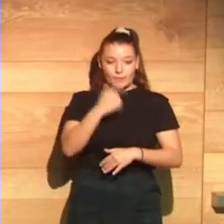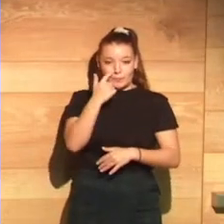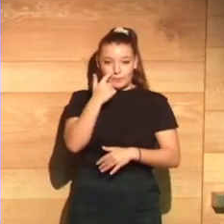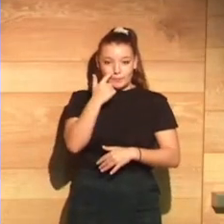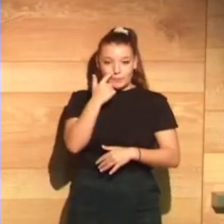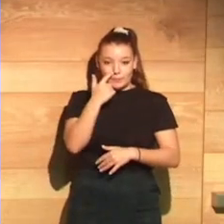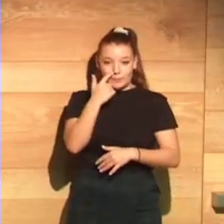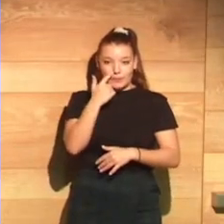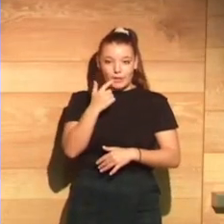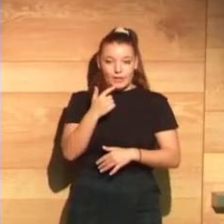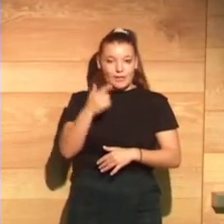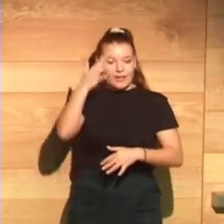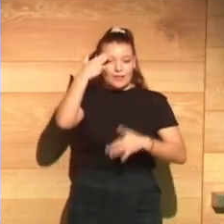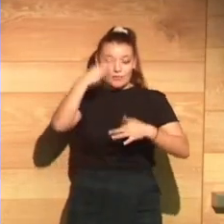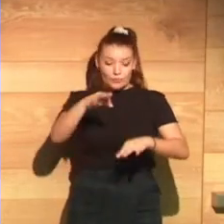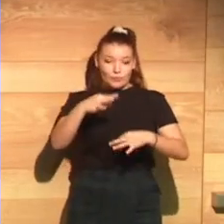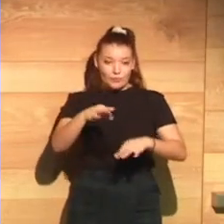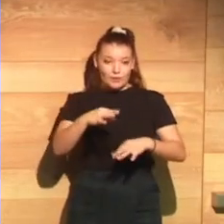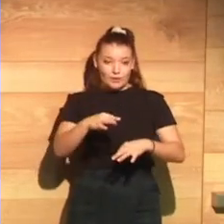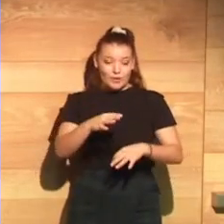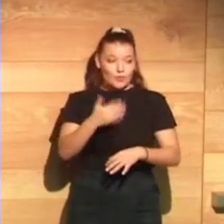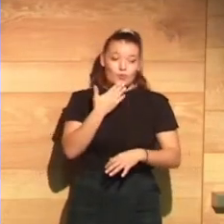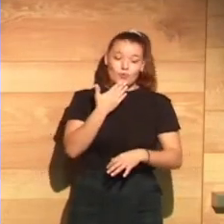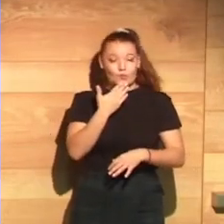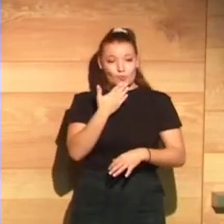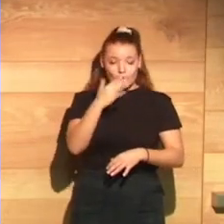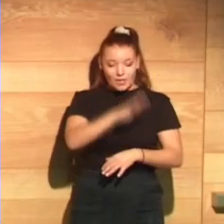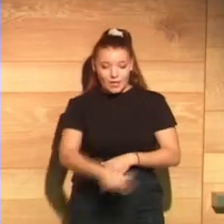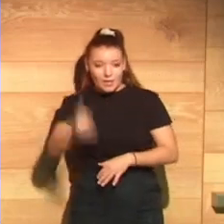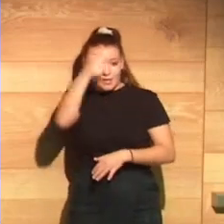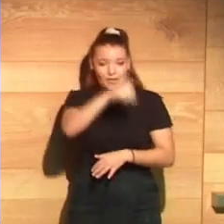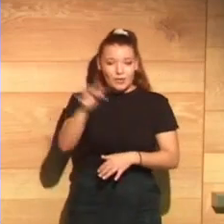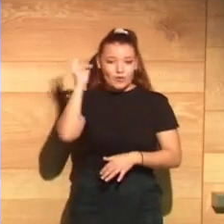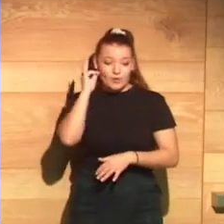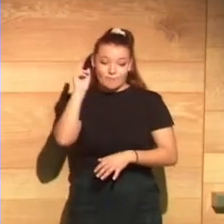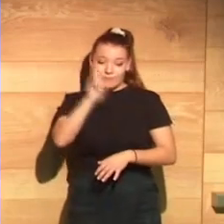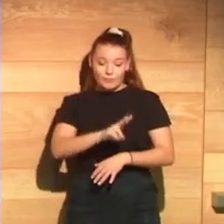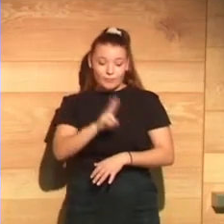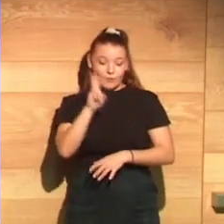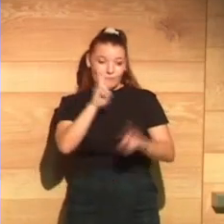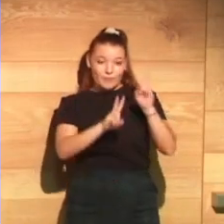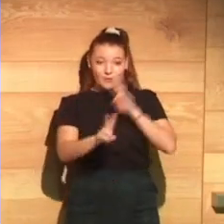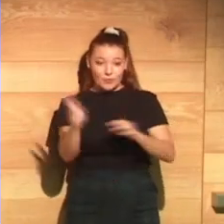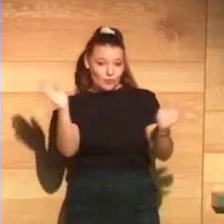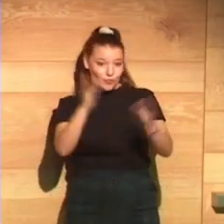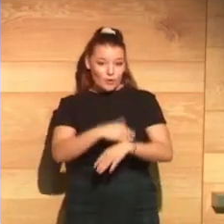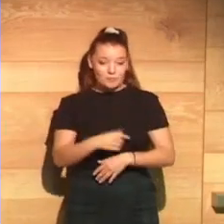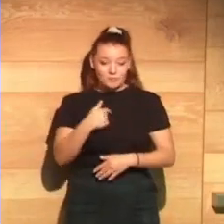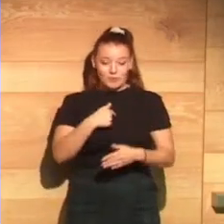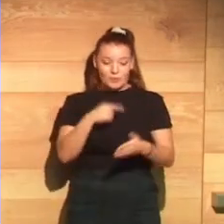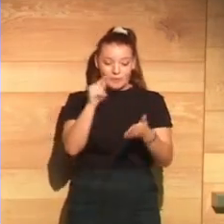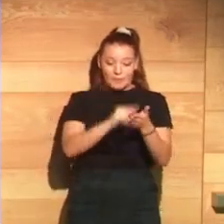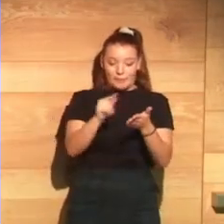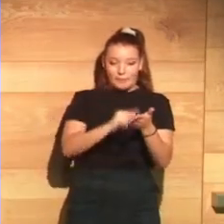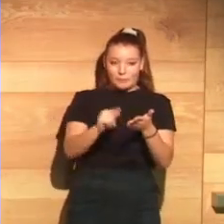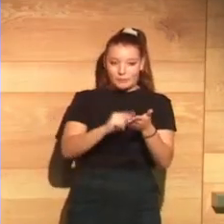algo de inocente, como una desnudez de una niña o un niño que no tiene todavía esa visión, ¿no? Y de hecho, mira, me lo he